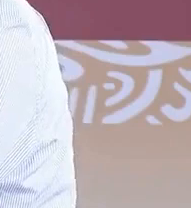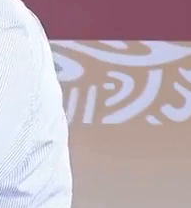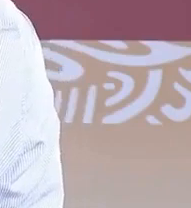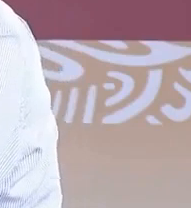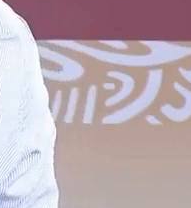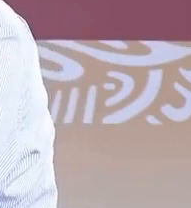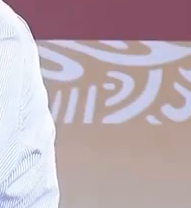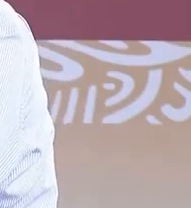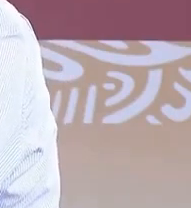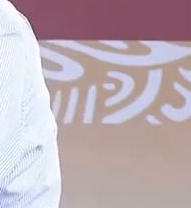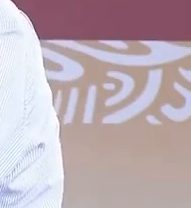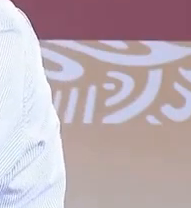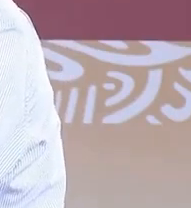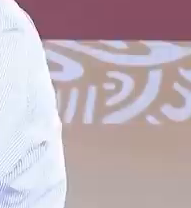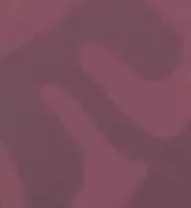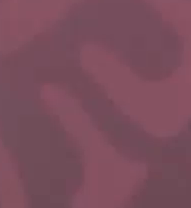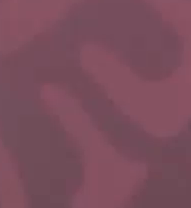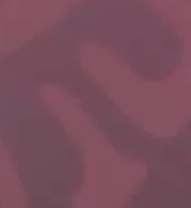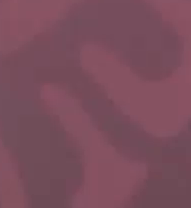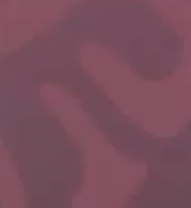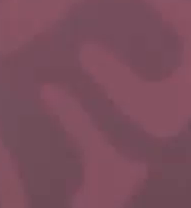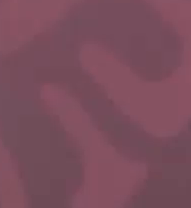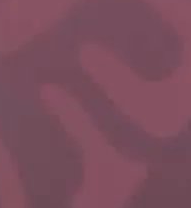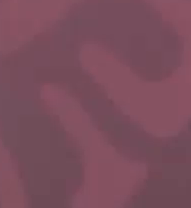a Benito Juárez García,